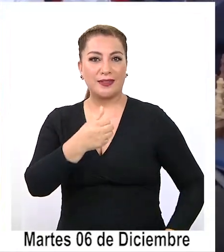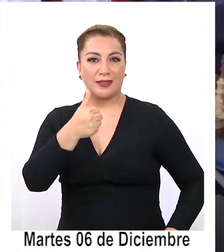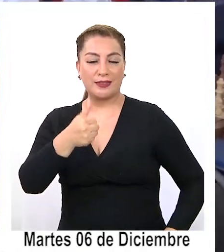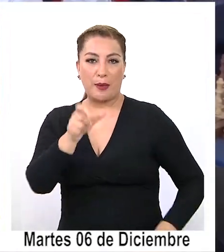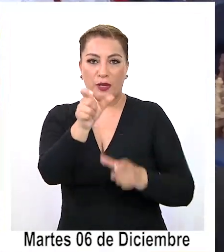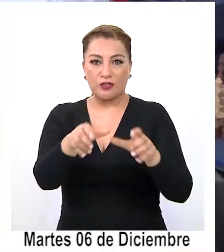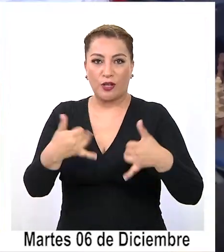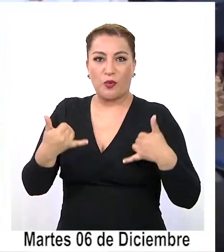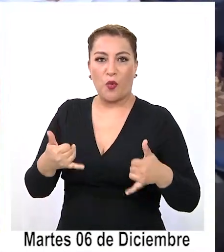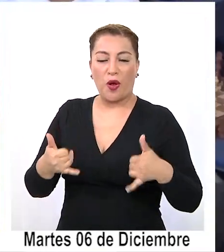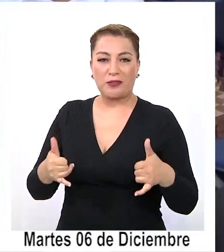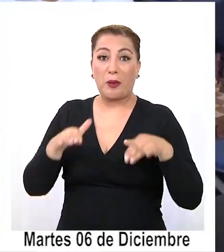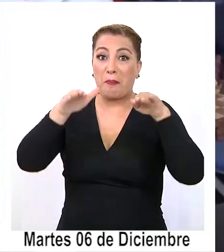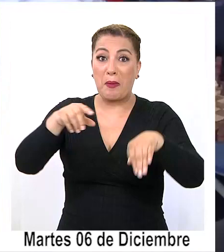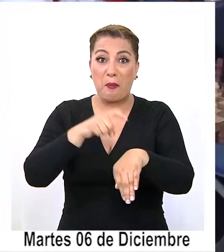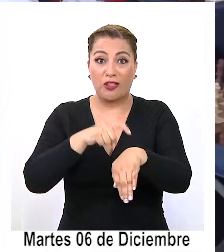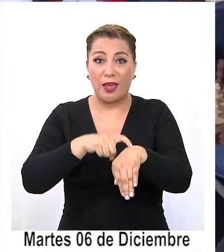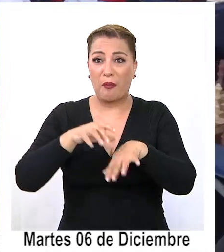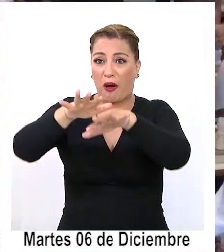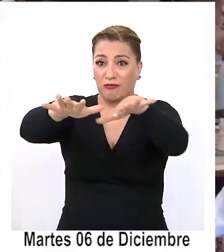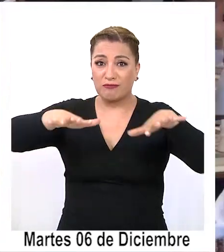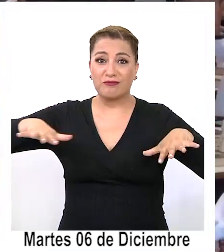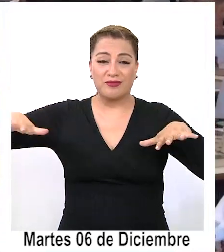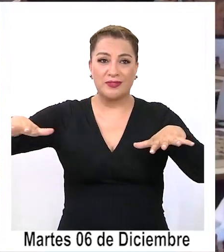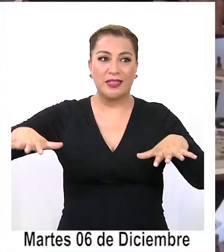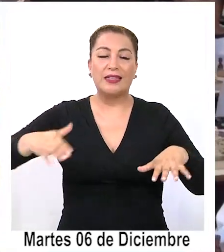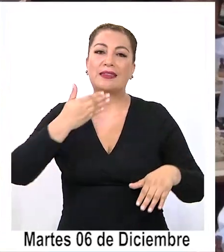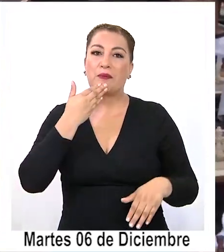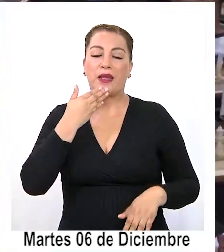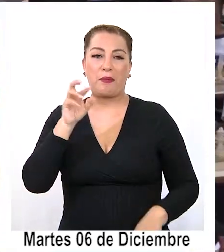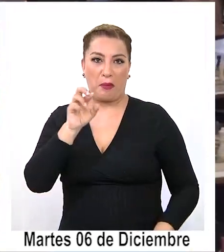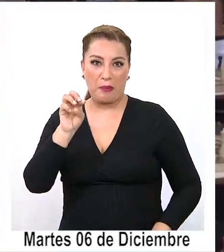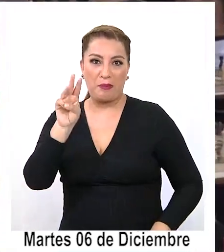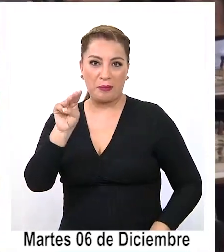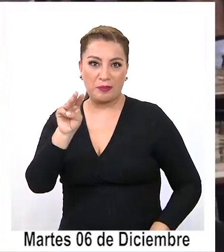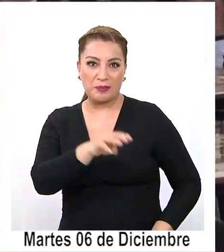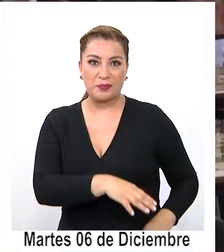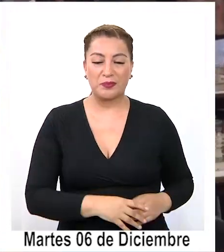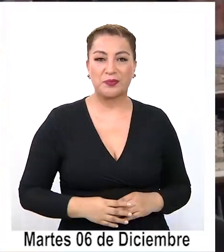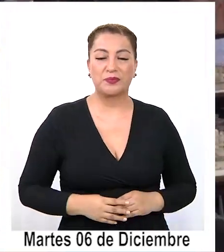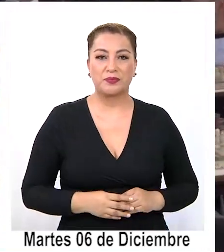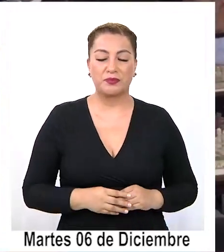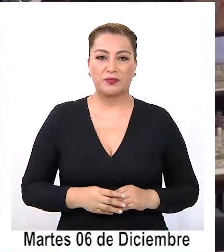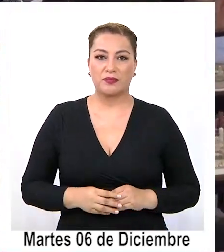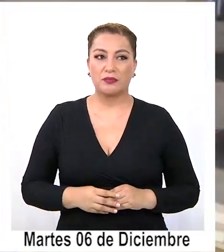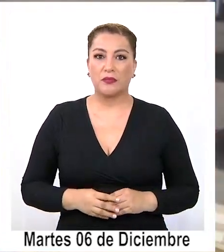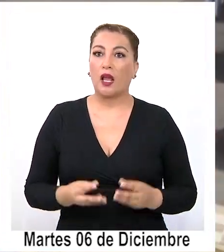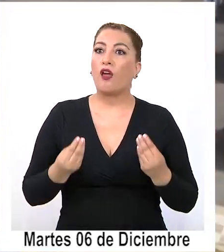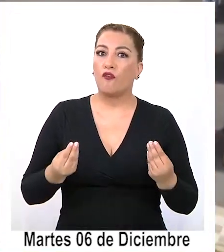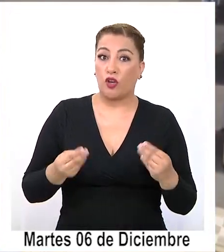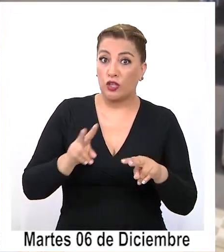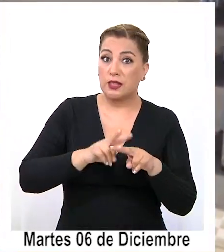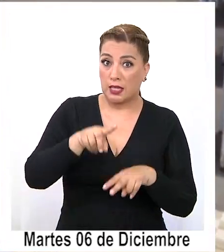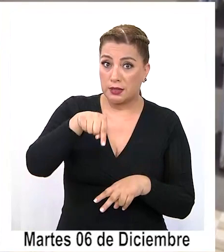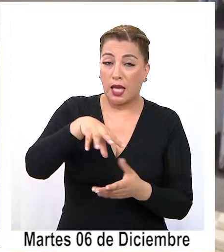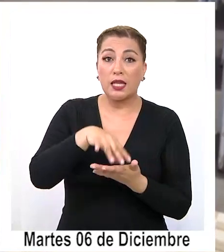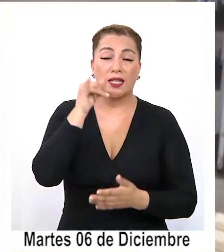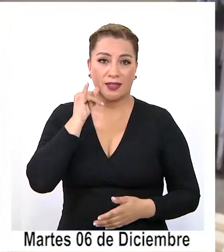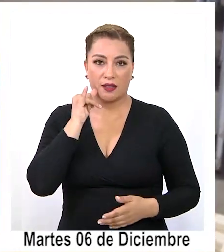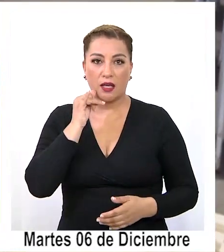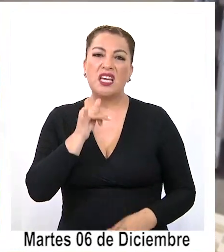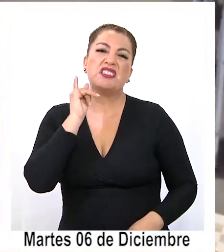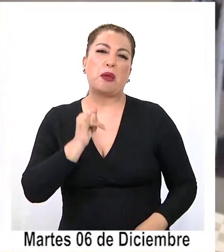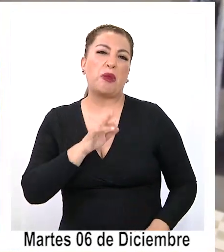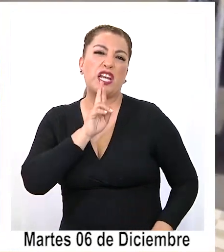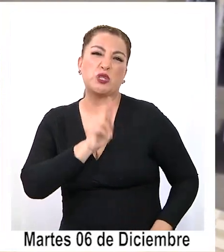jugadores, del mismo modo para los apoderados. Es bueno que se haga acá, siempre las actividades